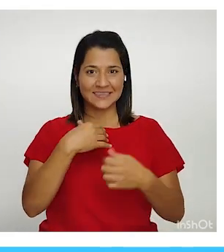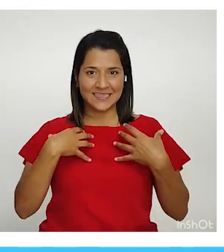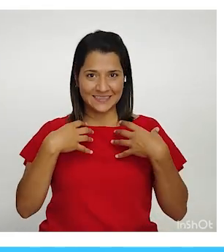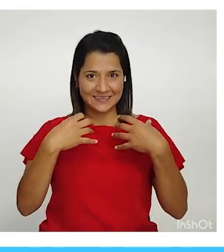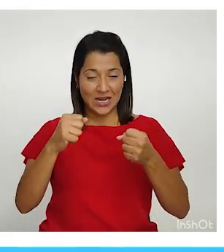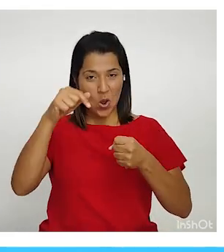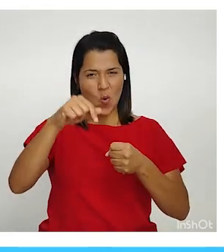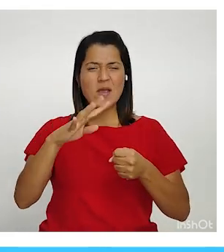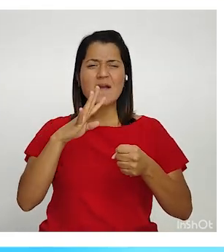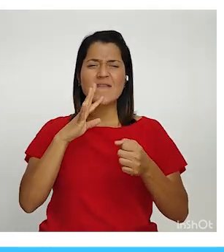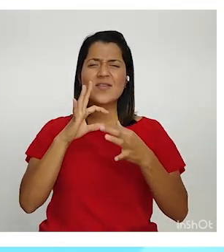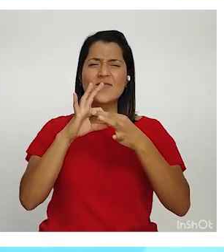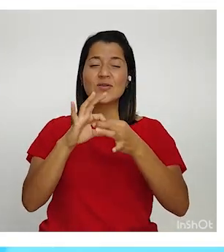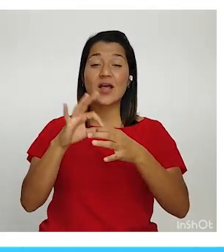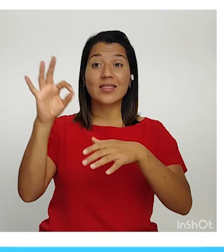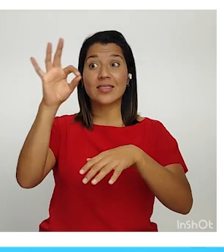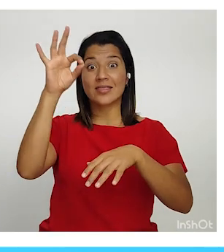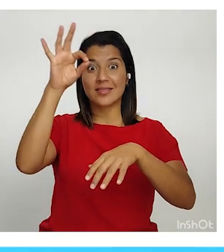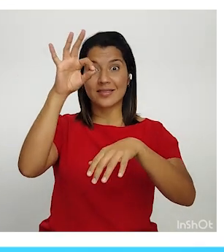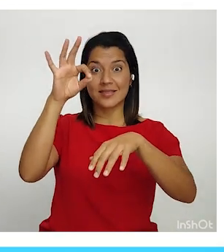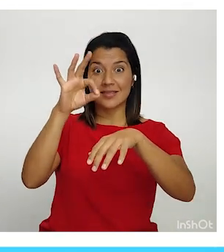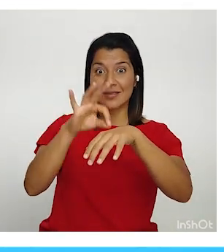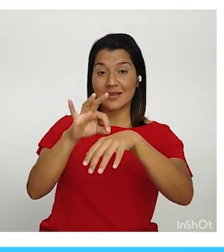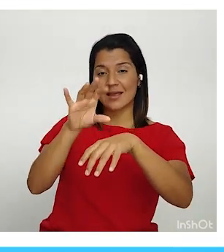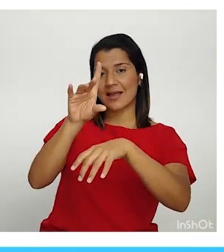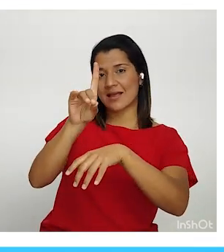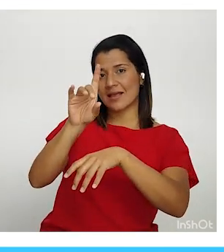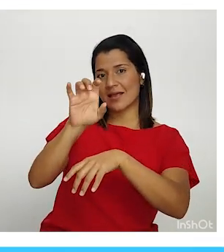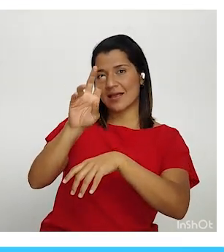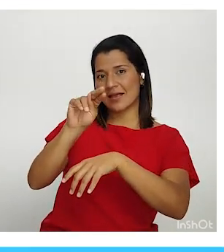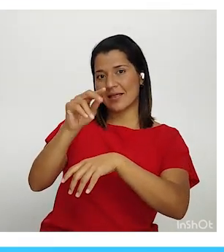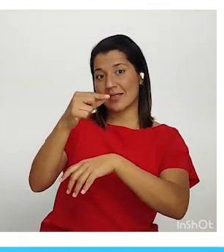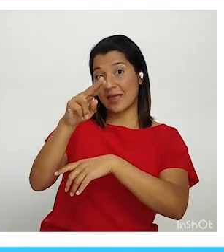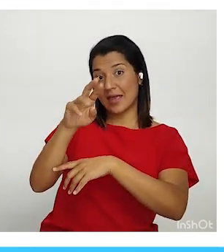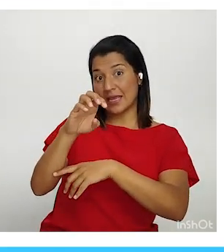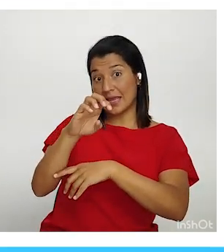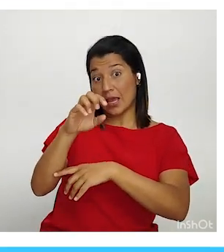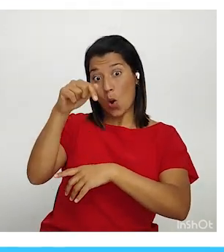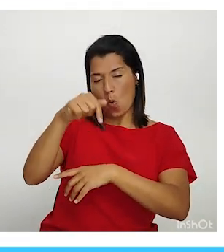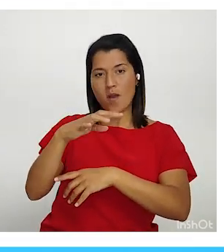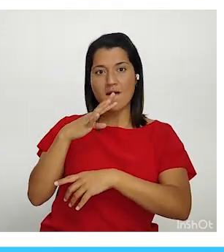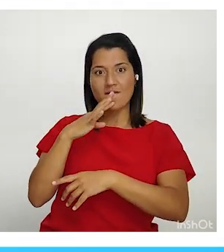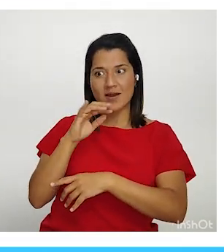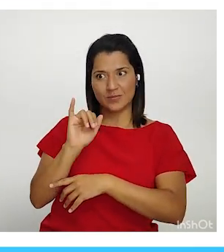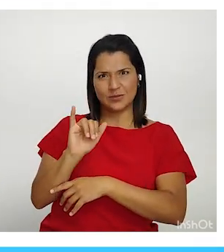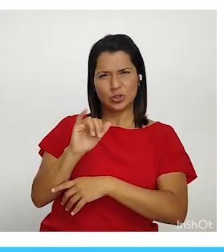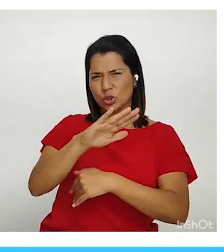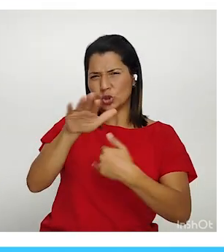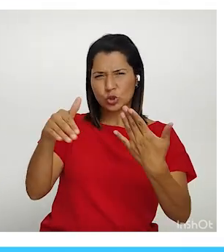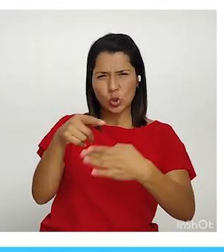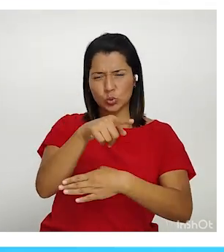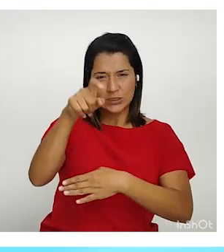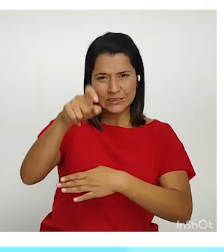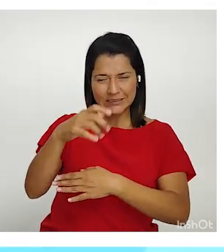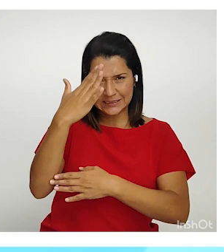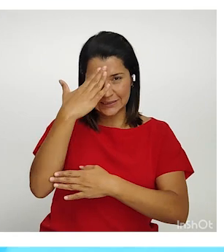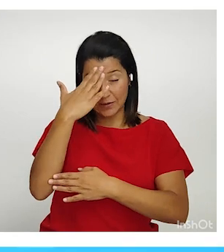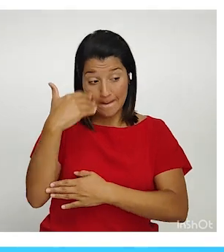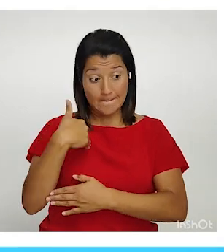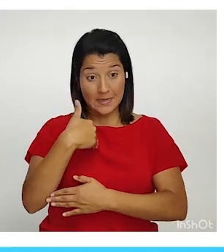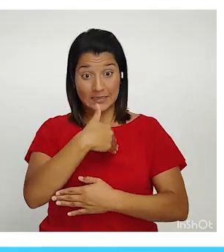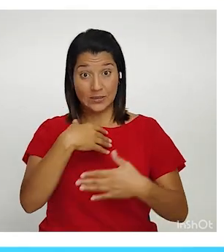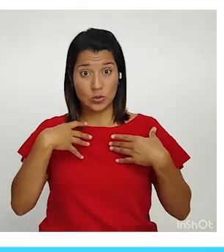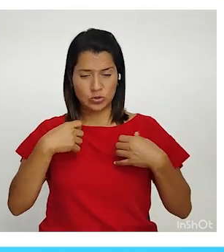del dengue y todo lo que usted necesita saber. El Ministerio de Salud ha venido realizando un trabajo muy exhaustivo